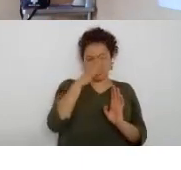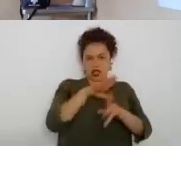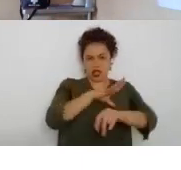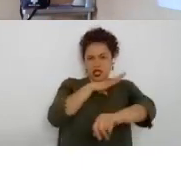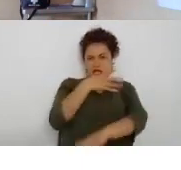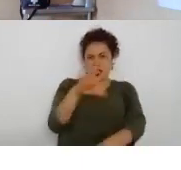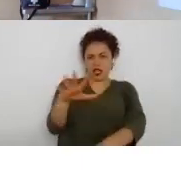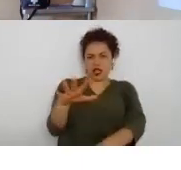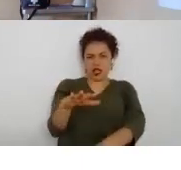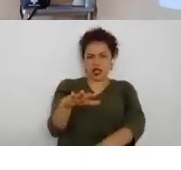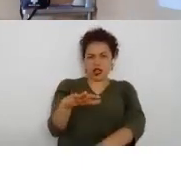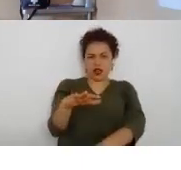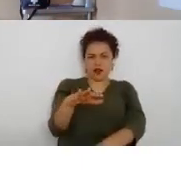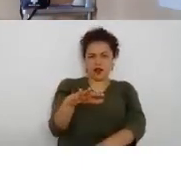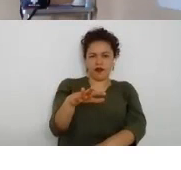un